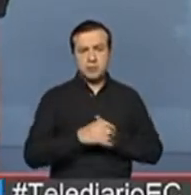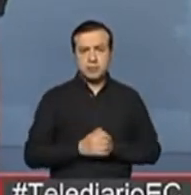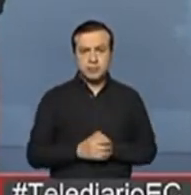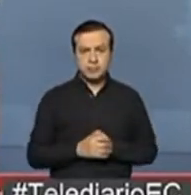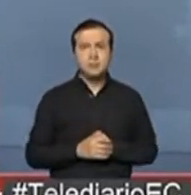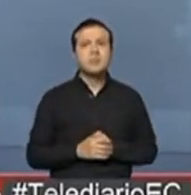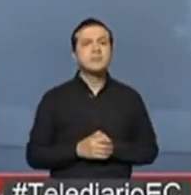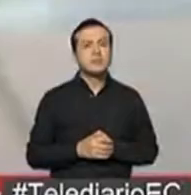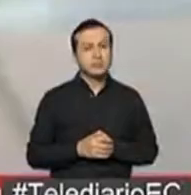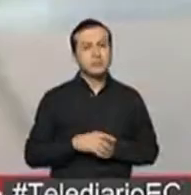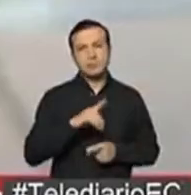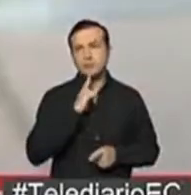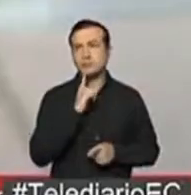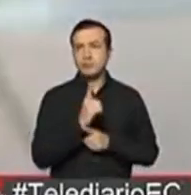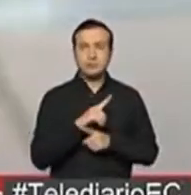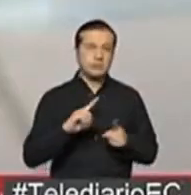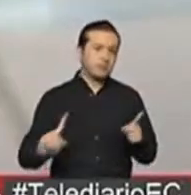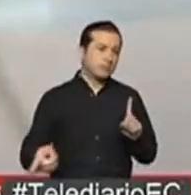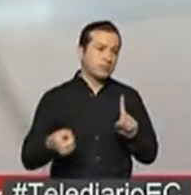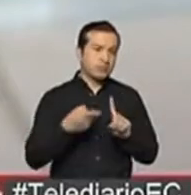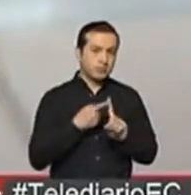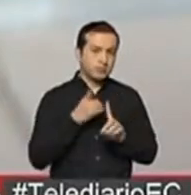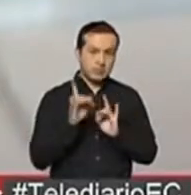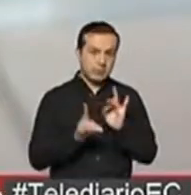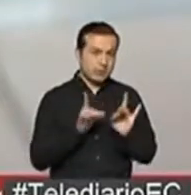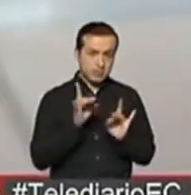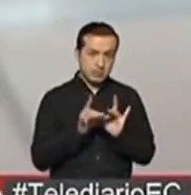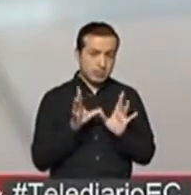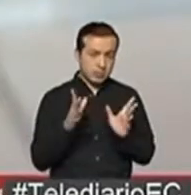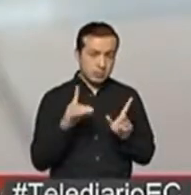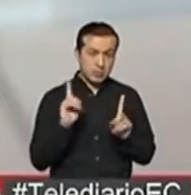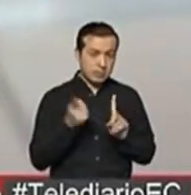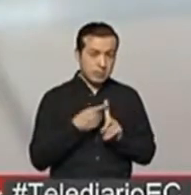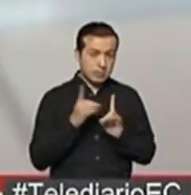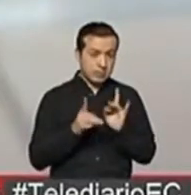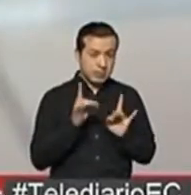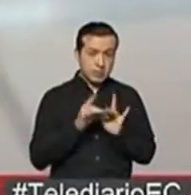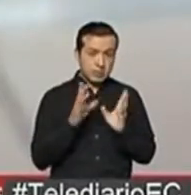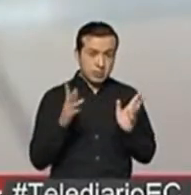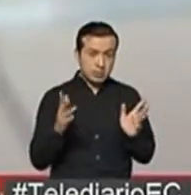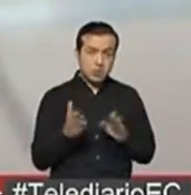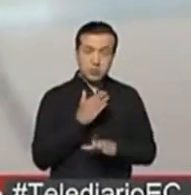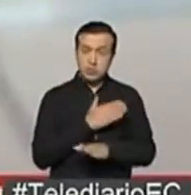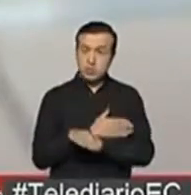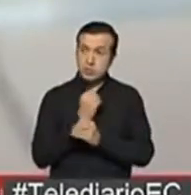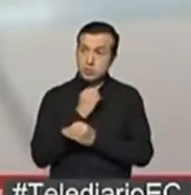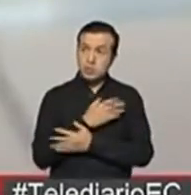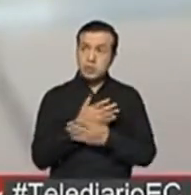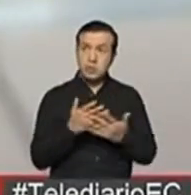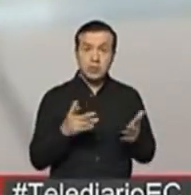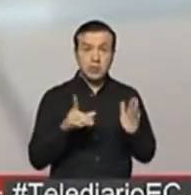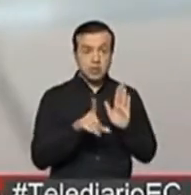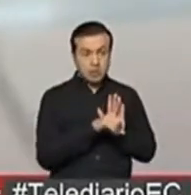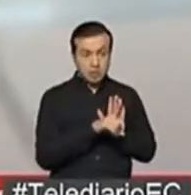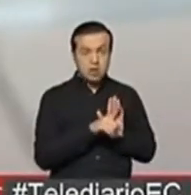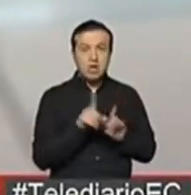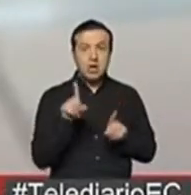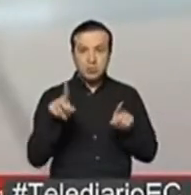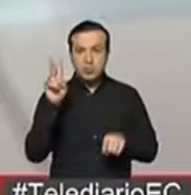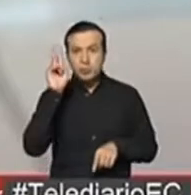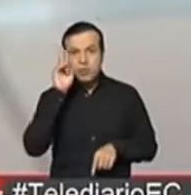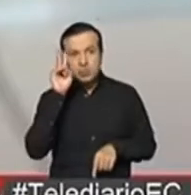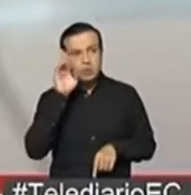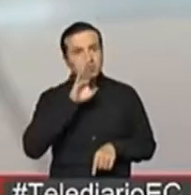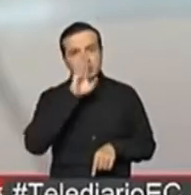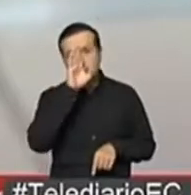una formulación no cierto inicialmente no va a ser perfecta porque como usted decía hace un momento hecha la ley hecha la trampa son